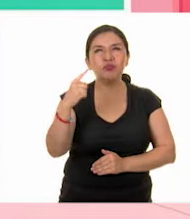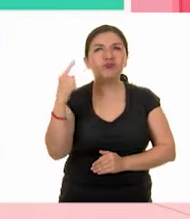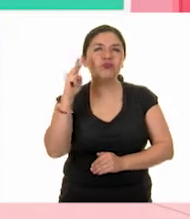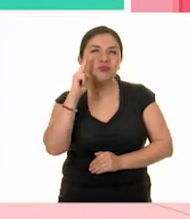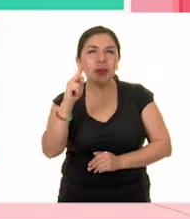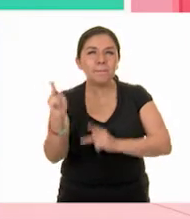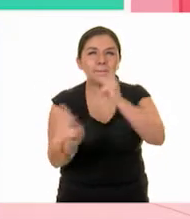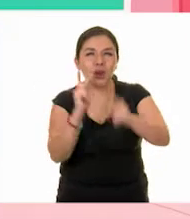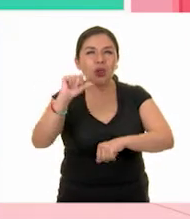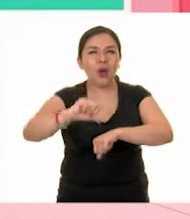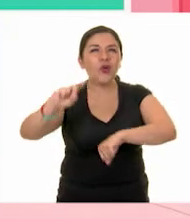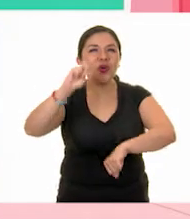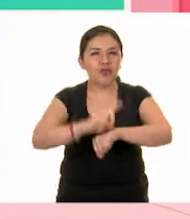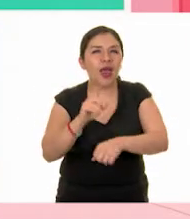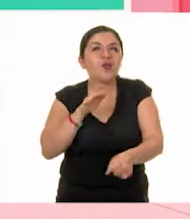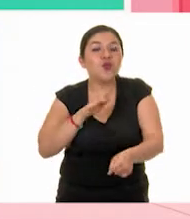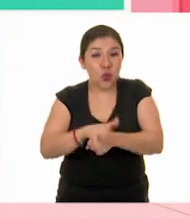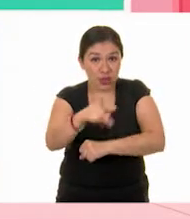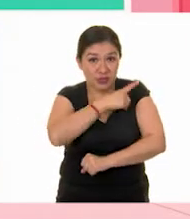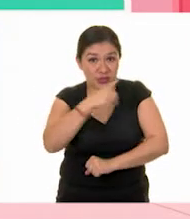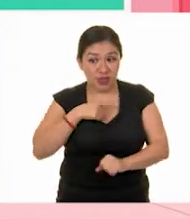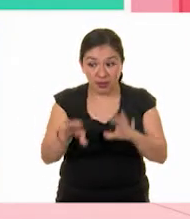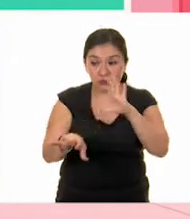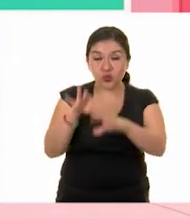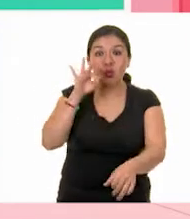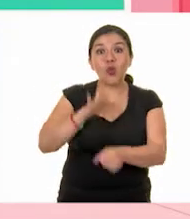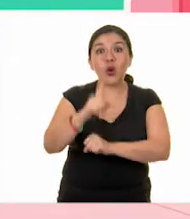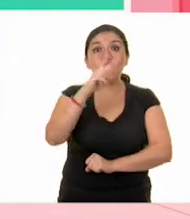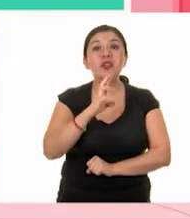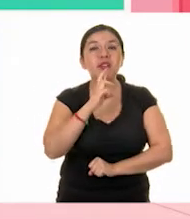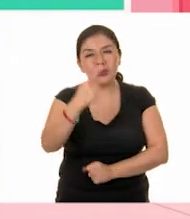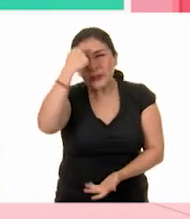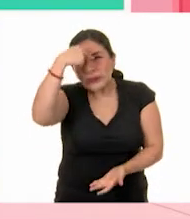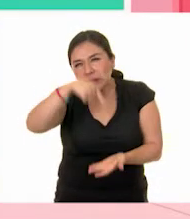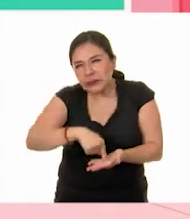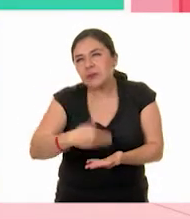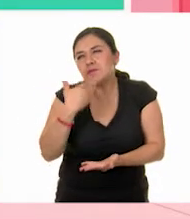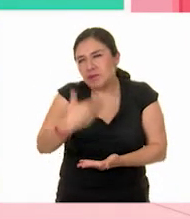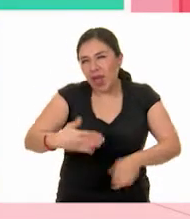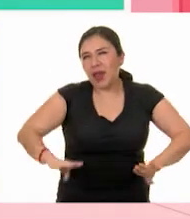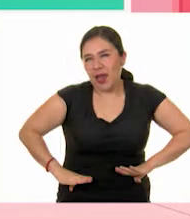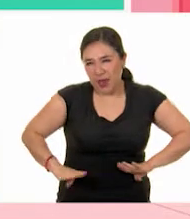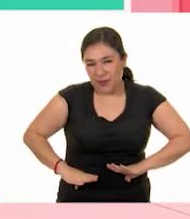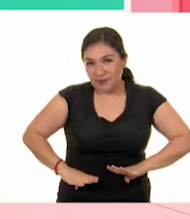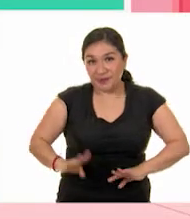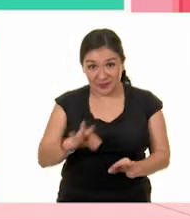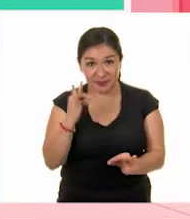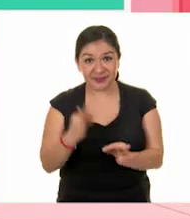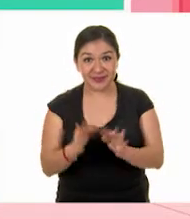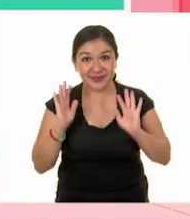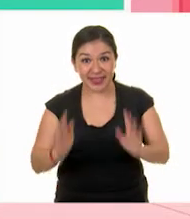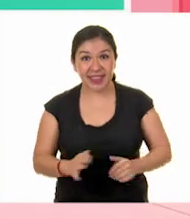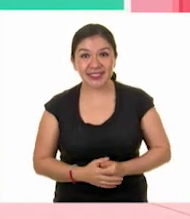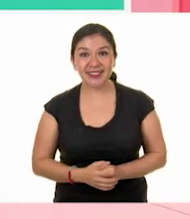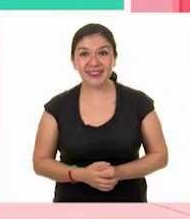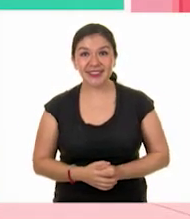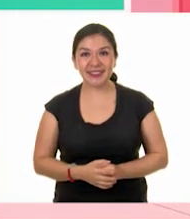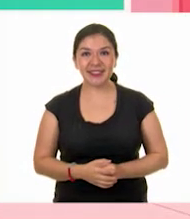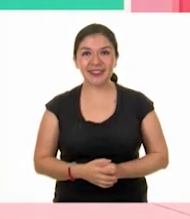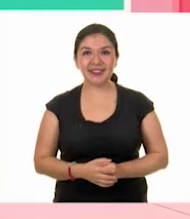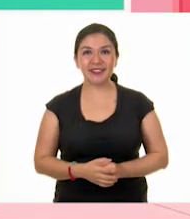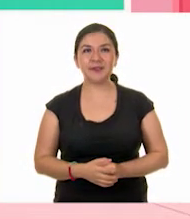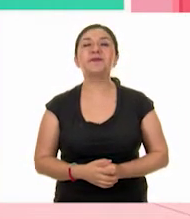la pregunta del día de hoy y deberán elegir la respuesta que crean sea la correcta. ¿Están listos y listas?